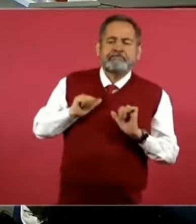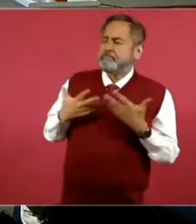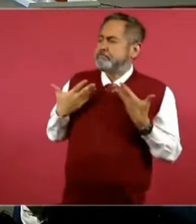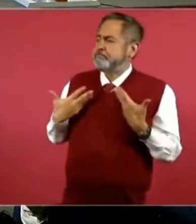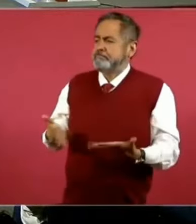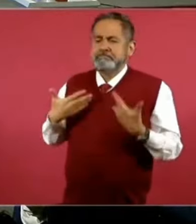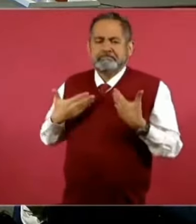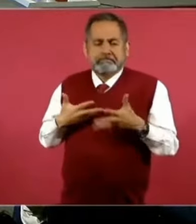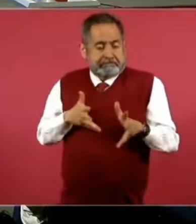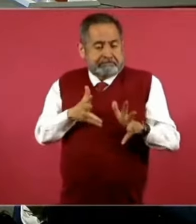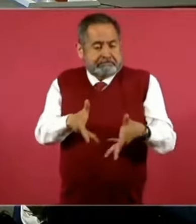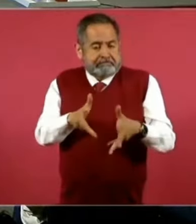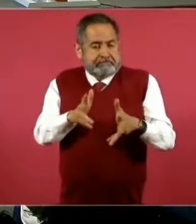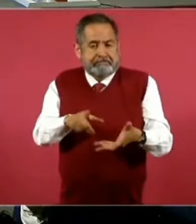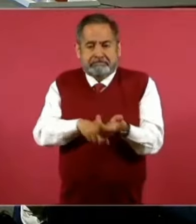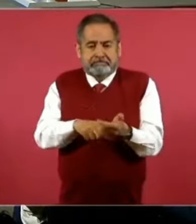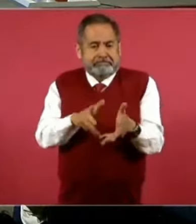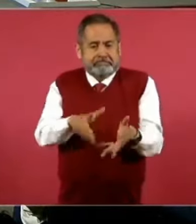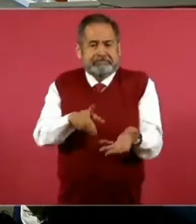beneficiaba